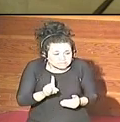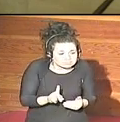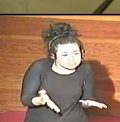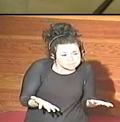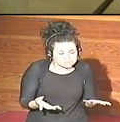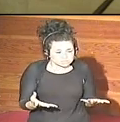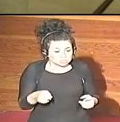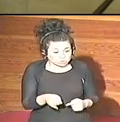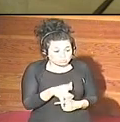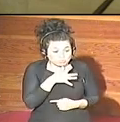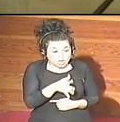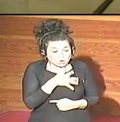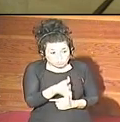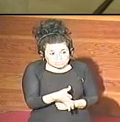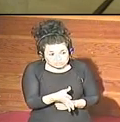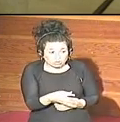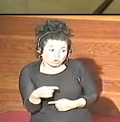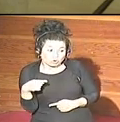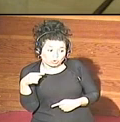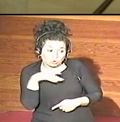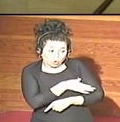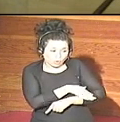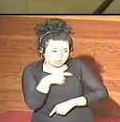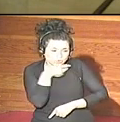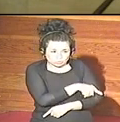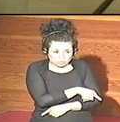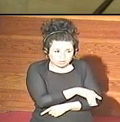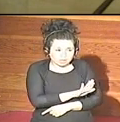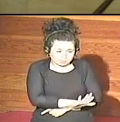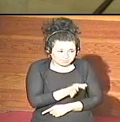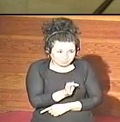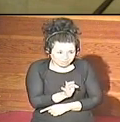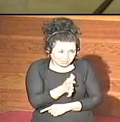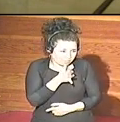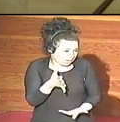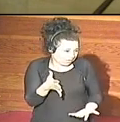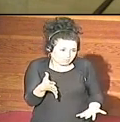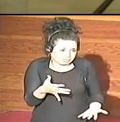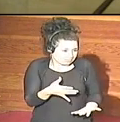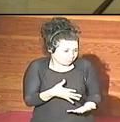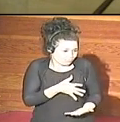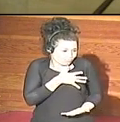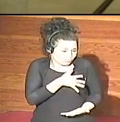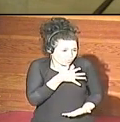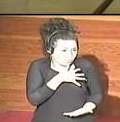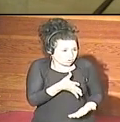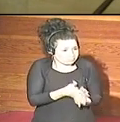argumentos del Kremlin, efectivamente, pero que no resiste el análisis y los hechos.